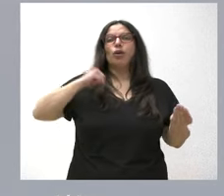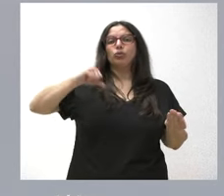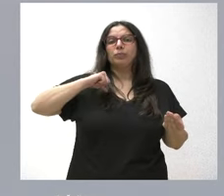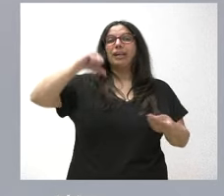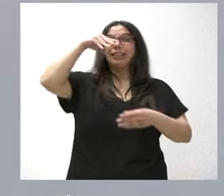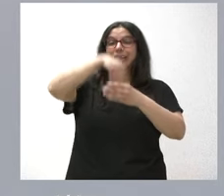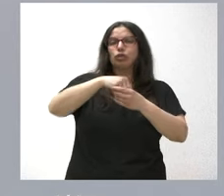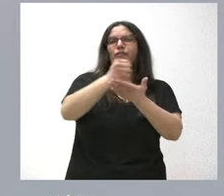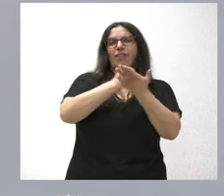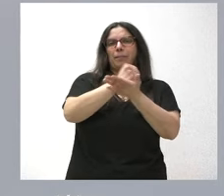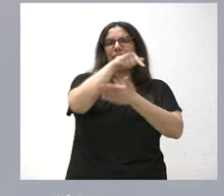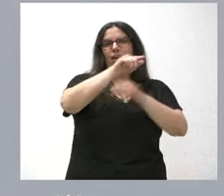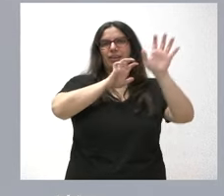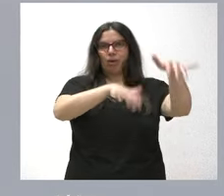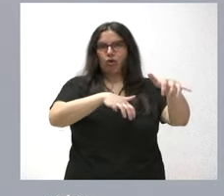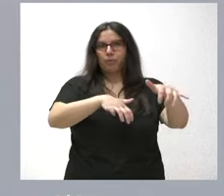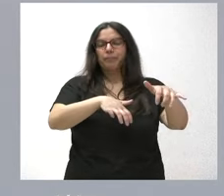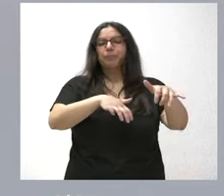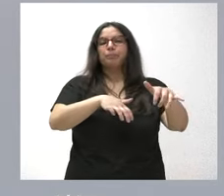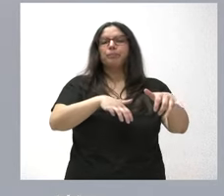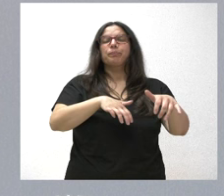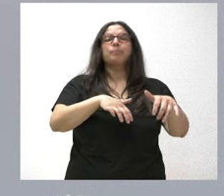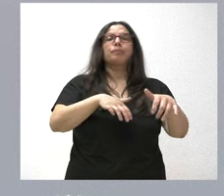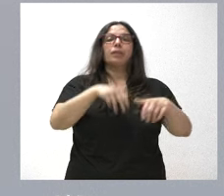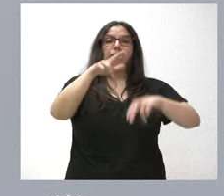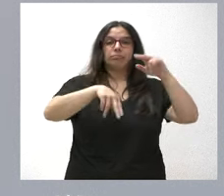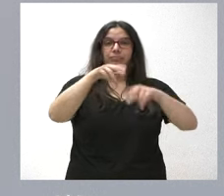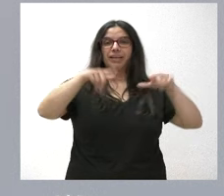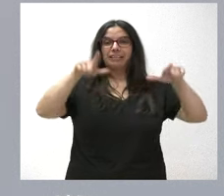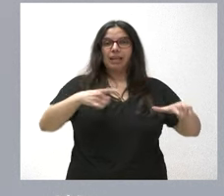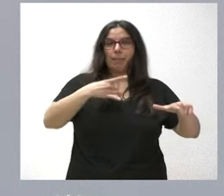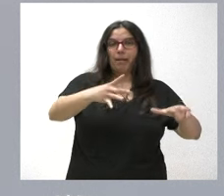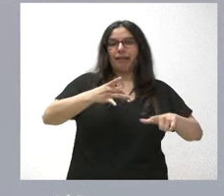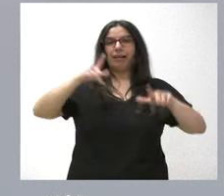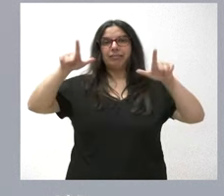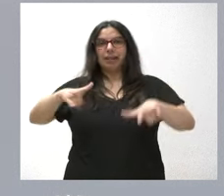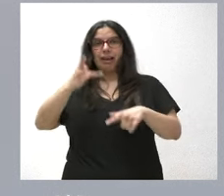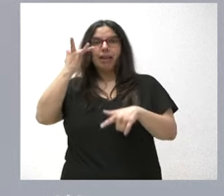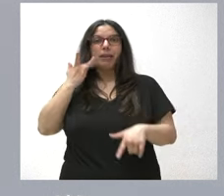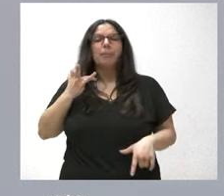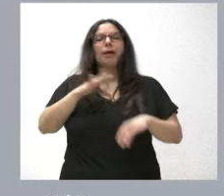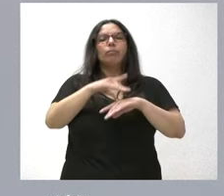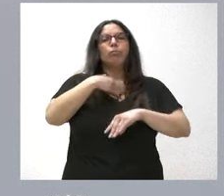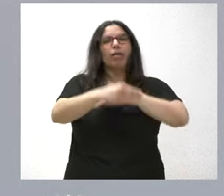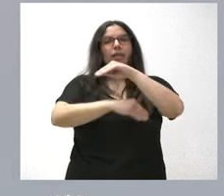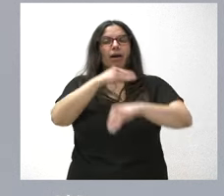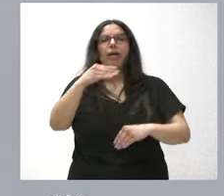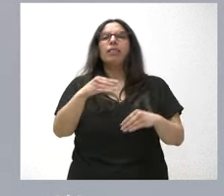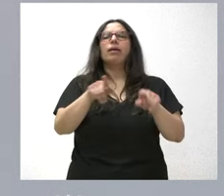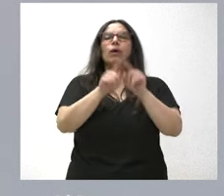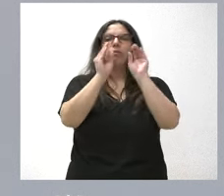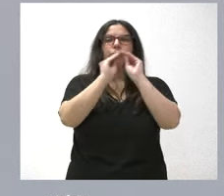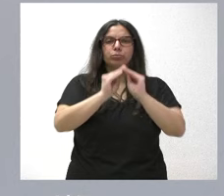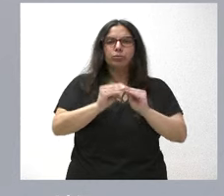el caso de León. Con el nuevo equipamiento y la construcción de salas blancas y salas limpias se podrá llevar a cabo la realización de elaboración